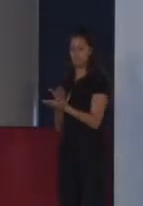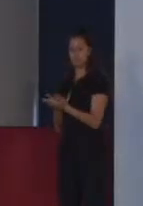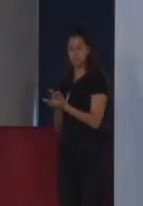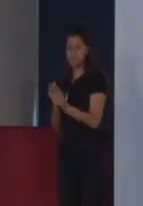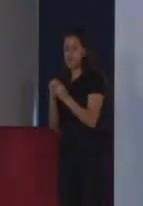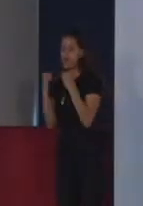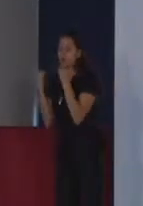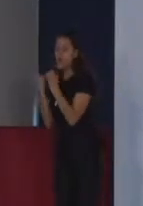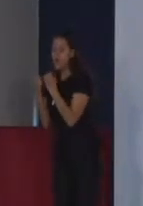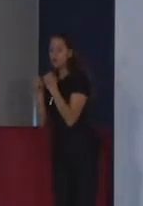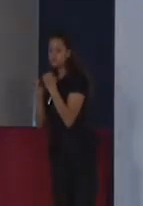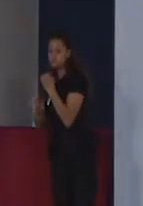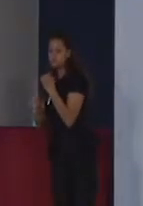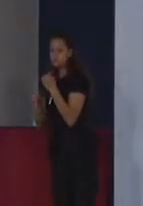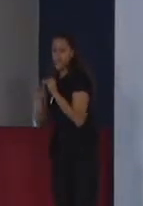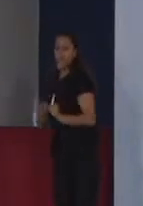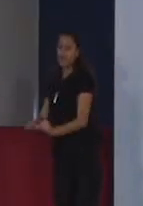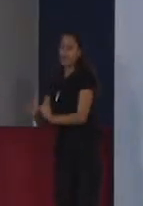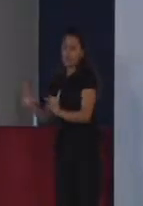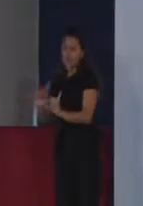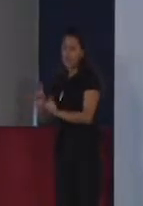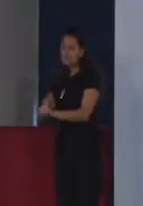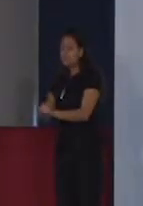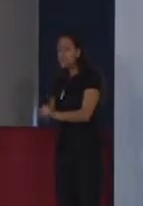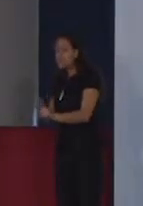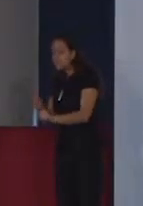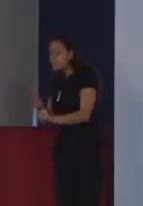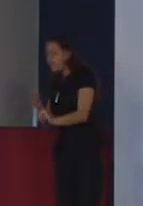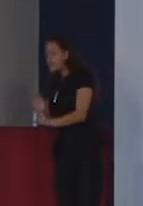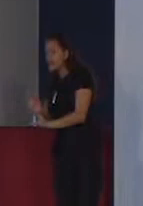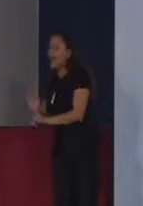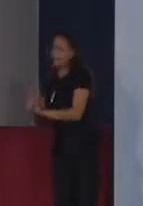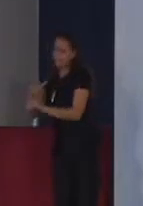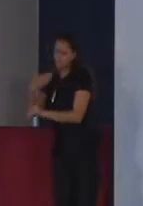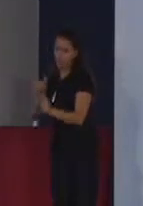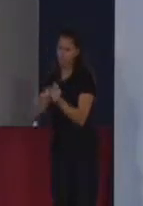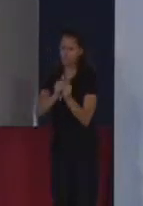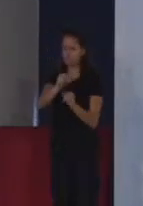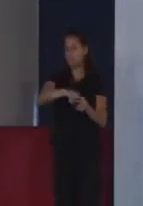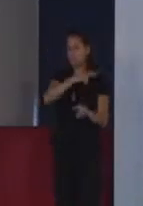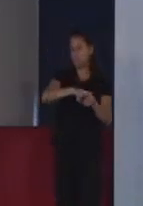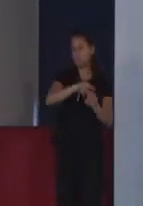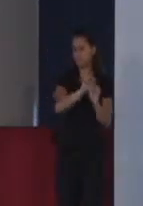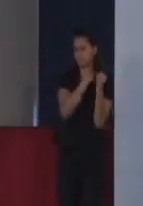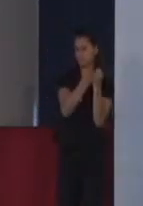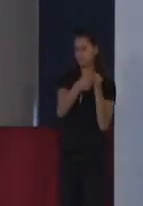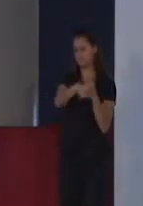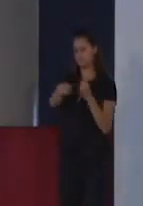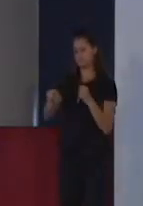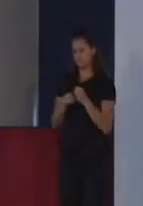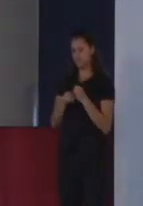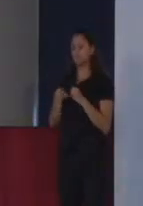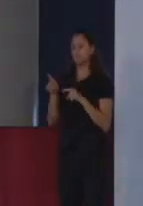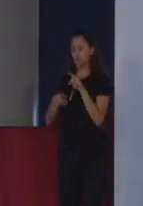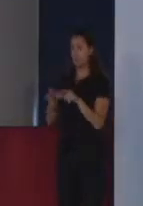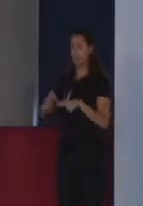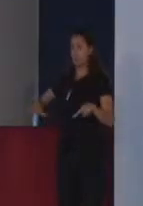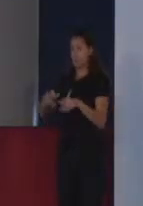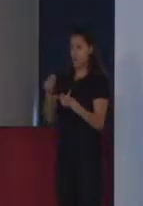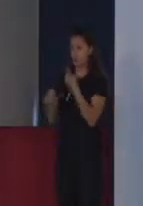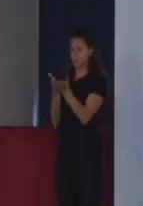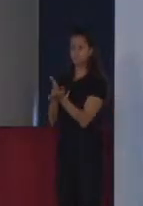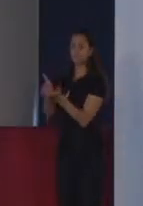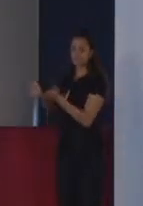transitoria para las aulas inclusivas, y así se empezó a generar el proceso. Muchas veces, y muchos escenarios todavía lo hacen, generan